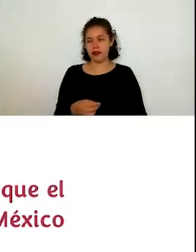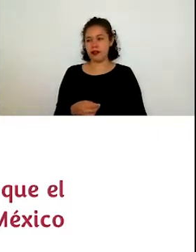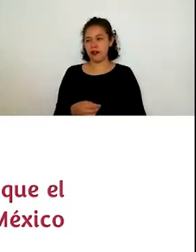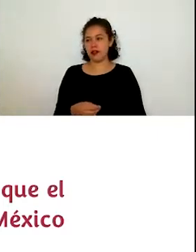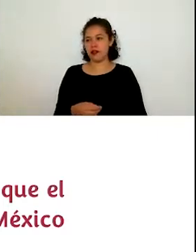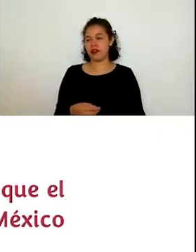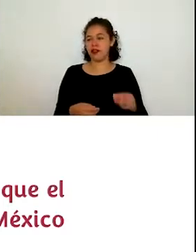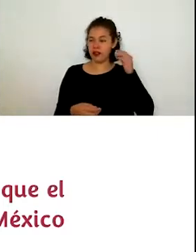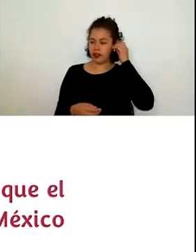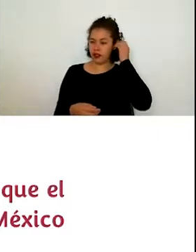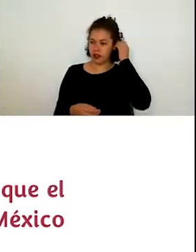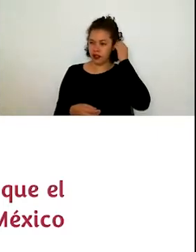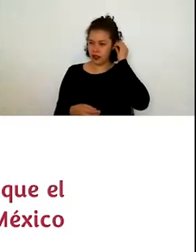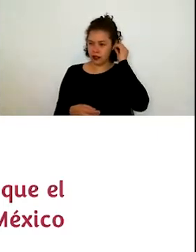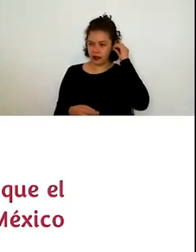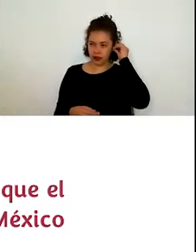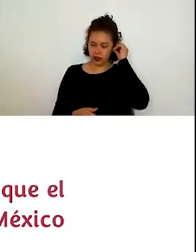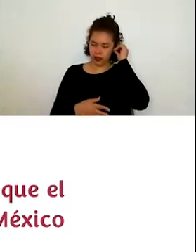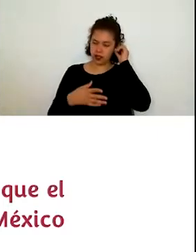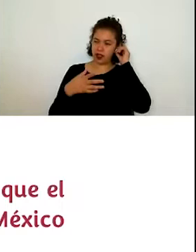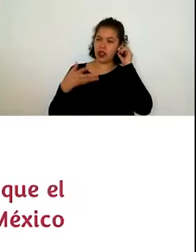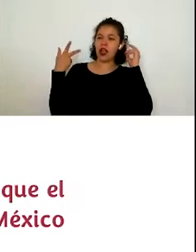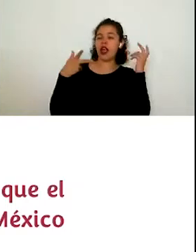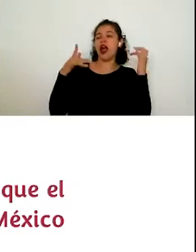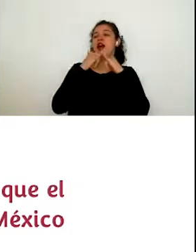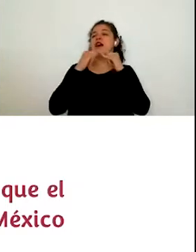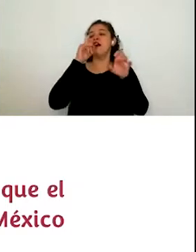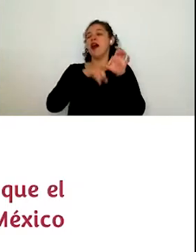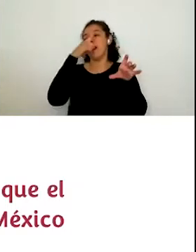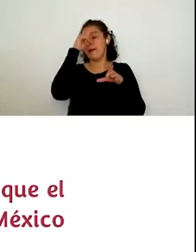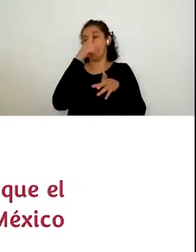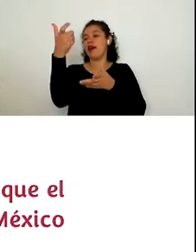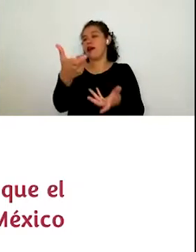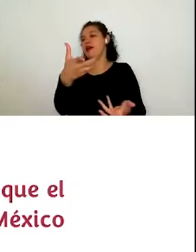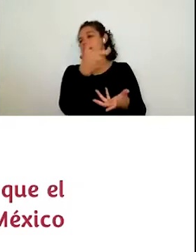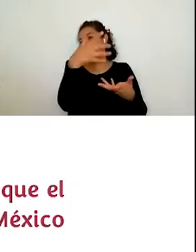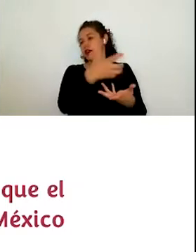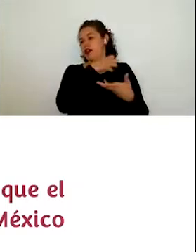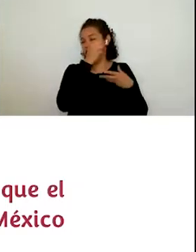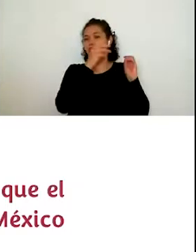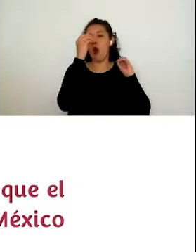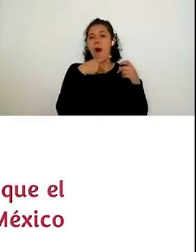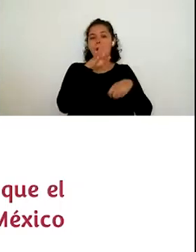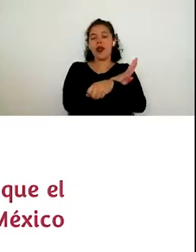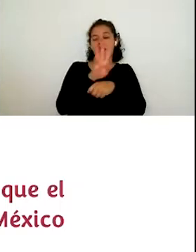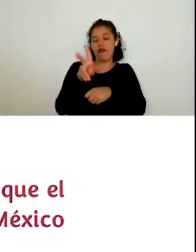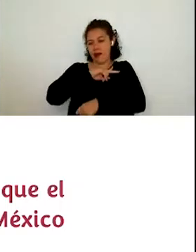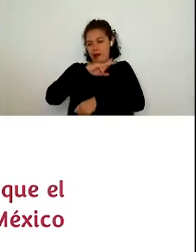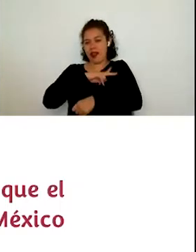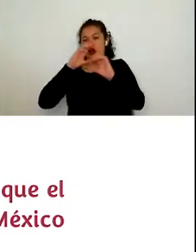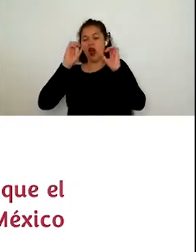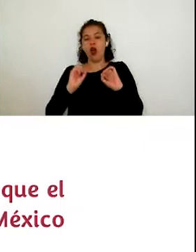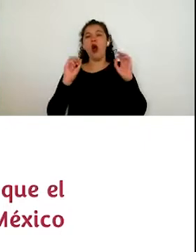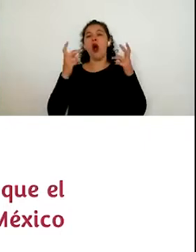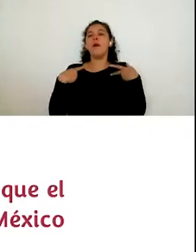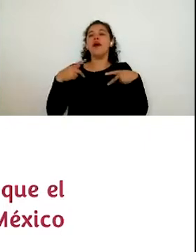institución para recibir una ganancia o lucro personal o hacia alguno de sus